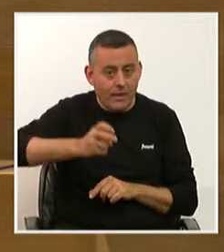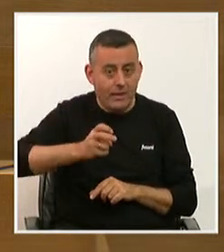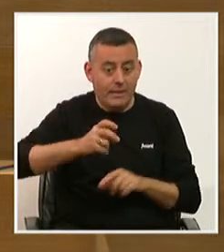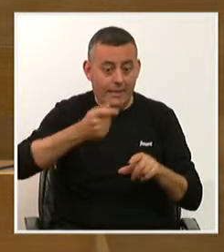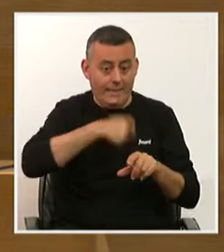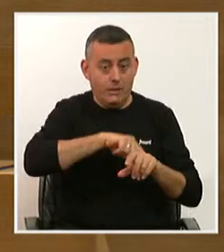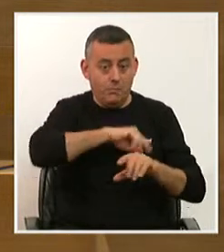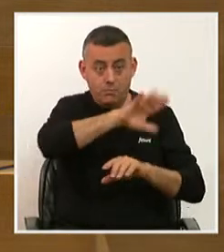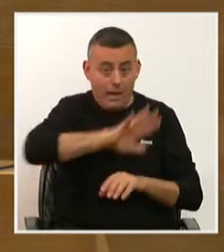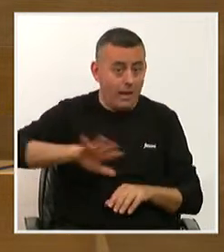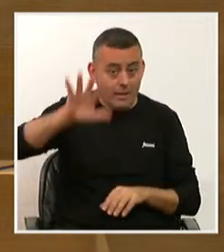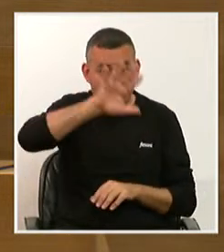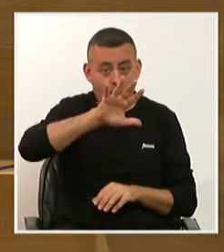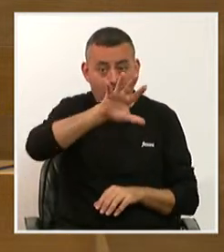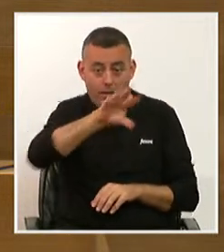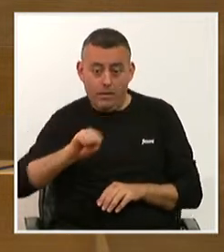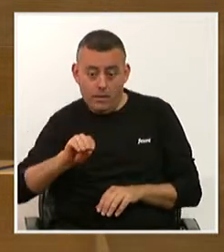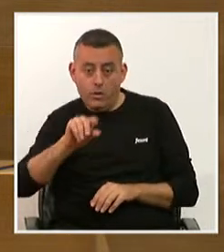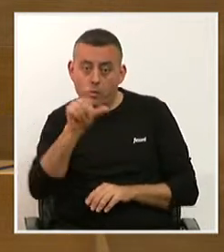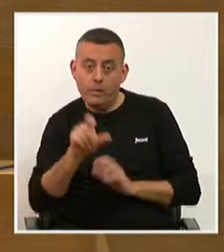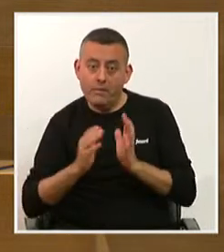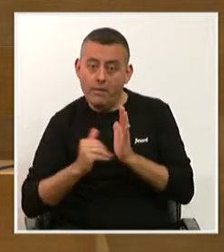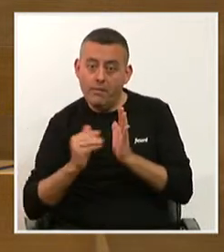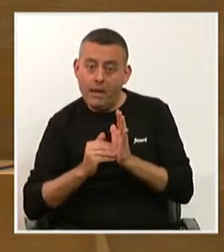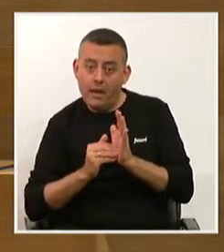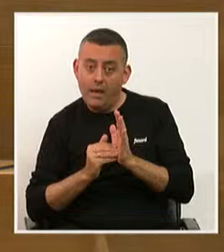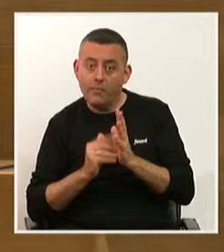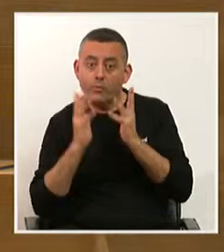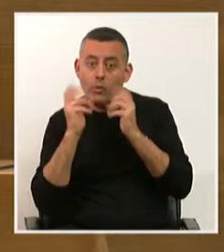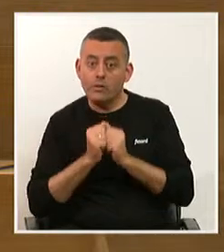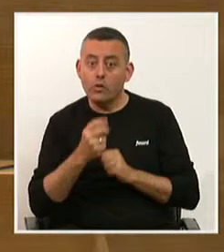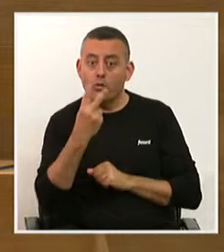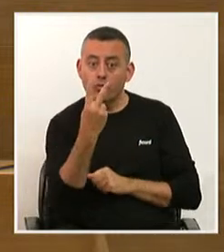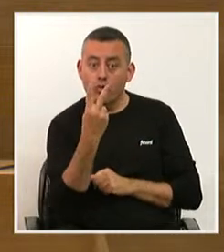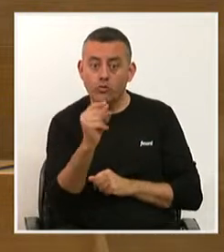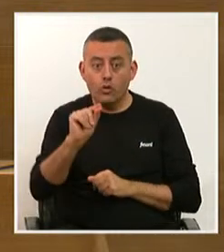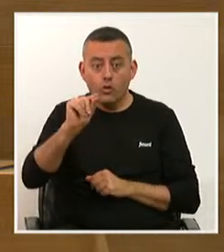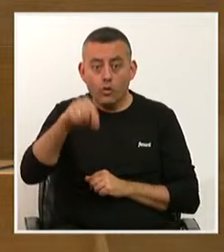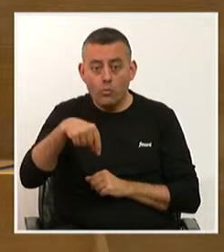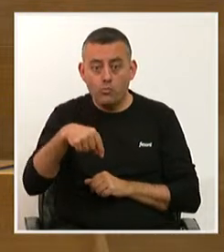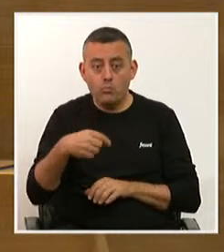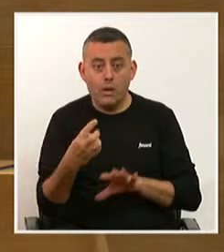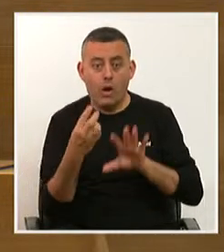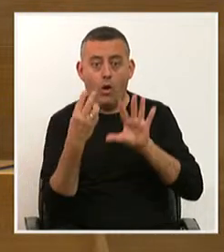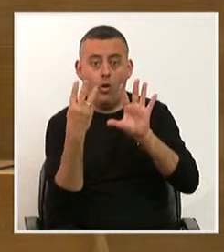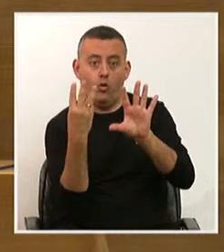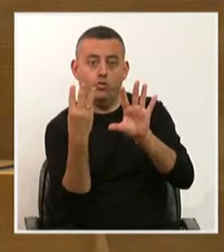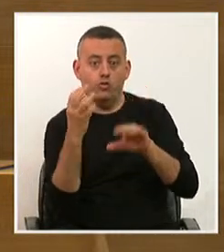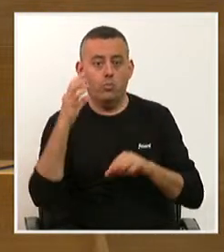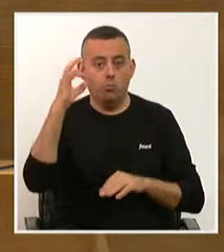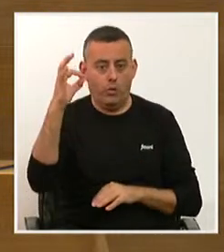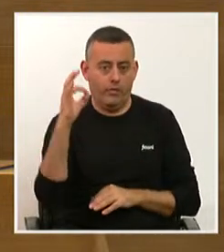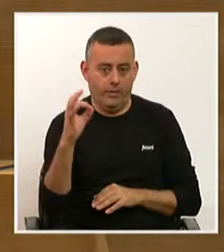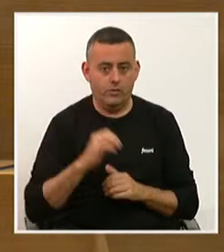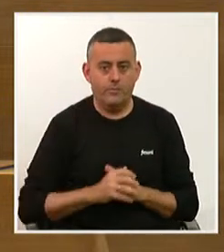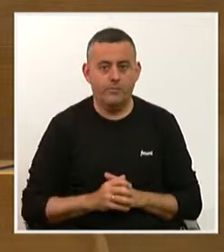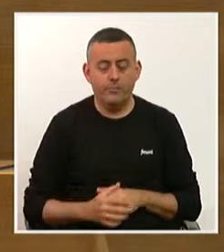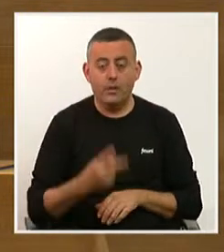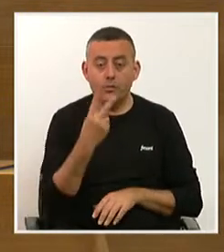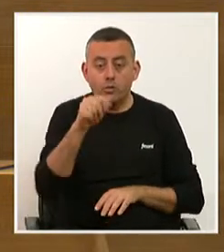comunidad valenciana en 8 años el 2 8% es decir el